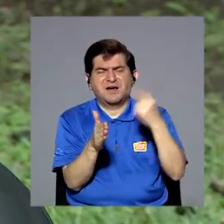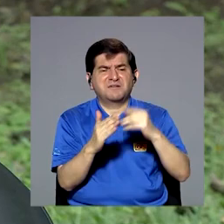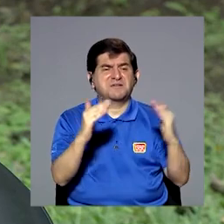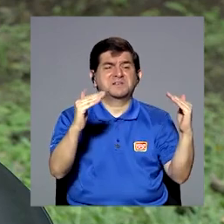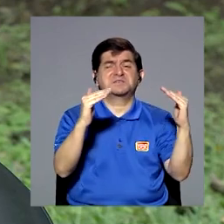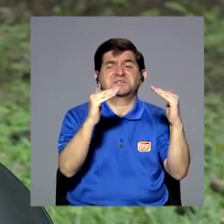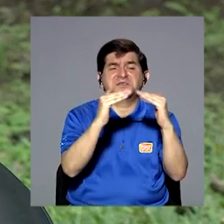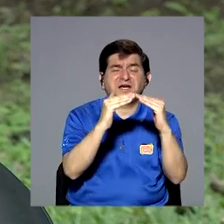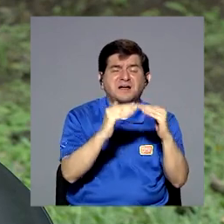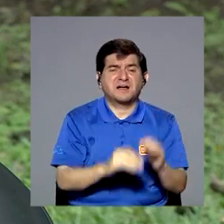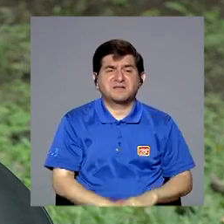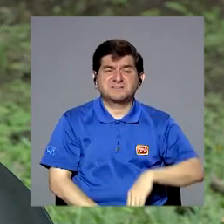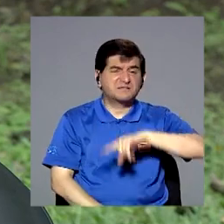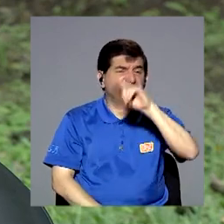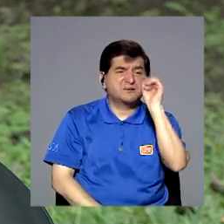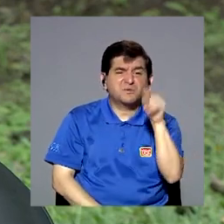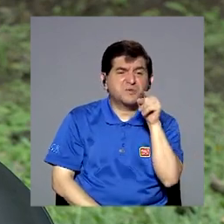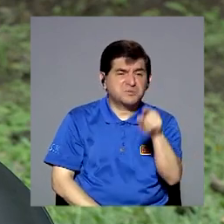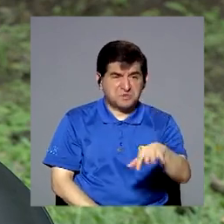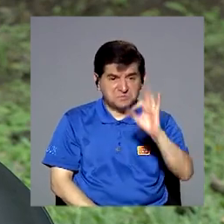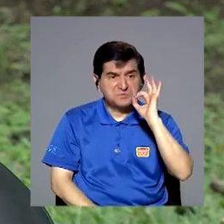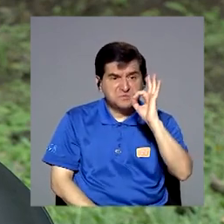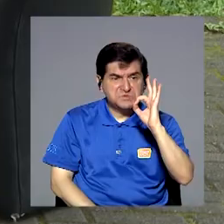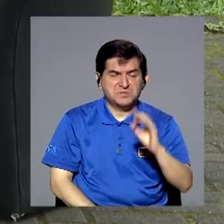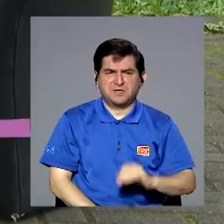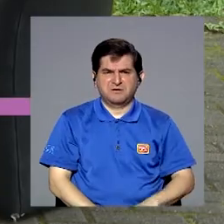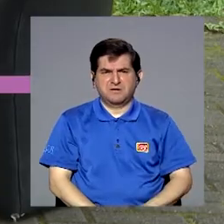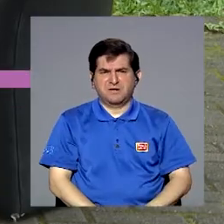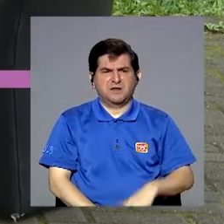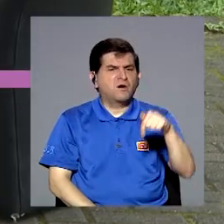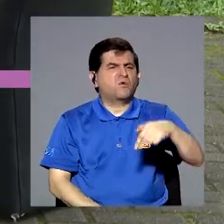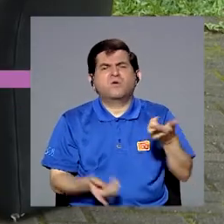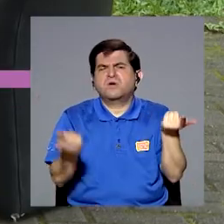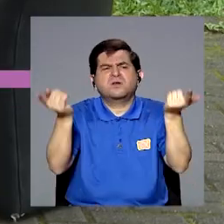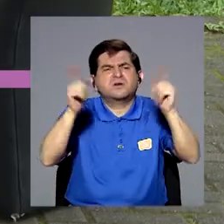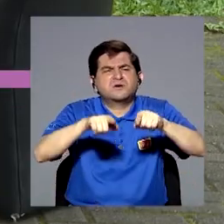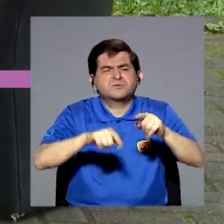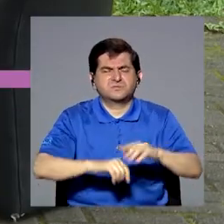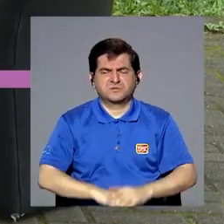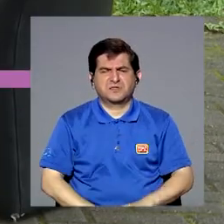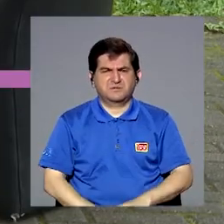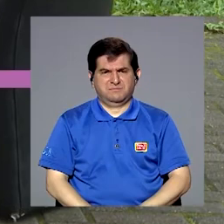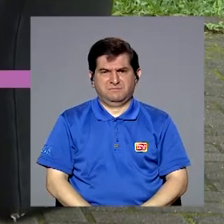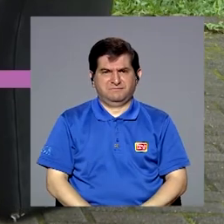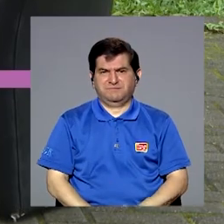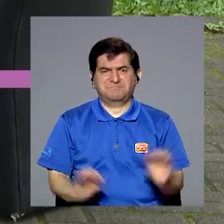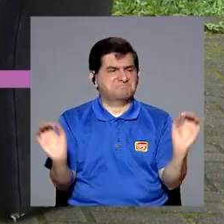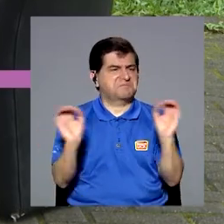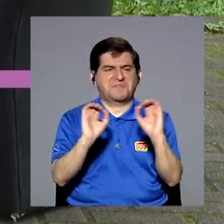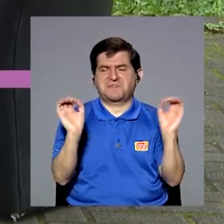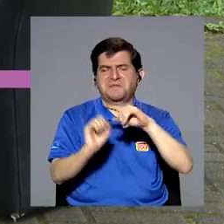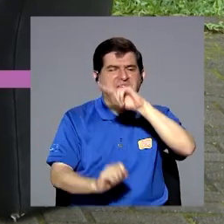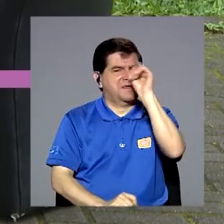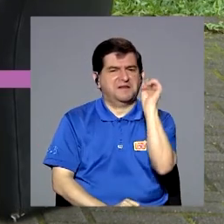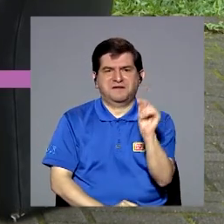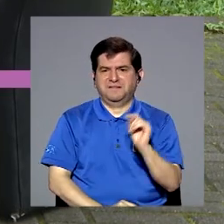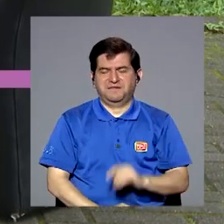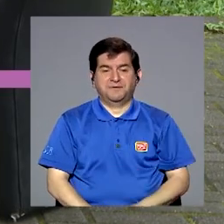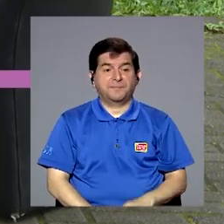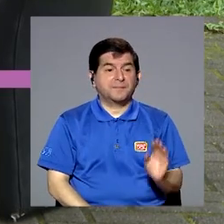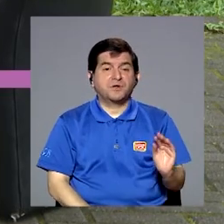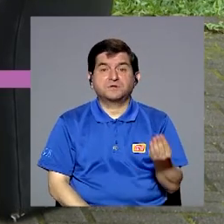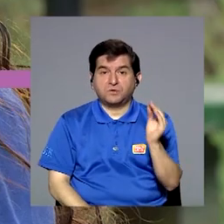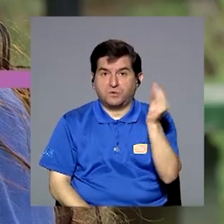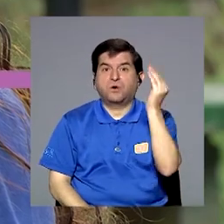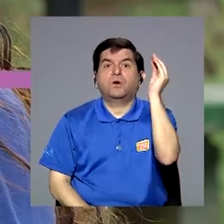solos a la casa y ni siquiera les preguntan ni cómo te fue, hijo, cómo estuvo tu día, nada. Entonces, en